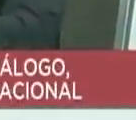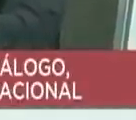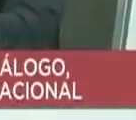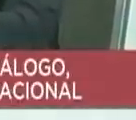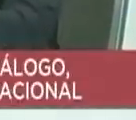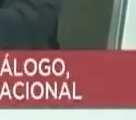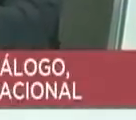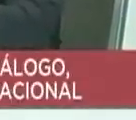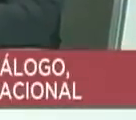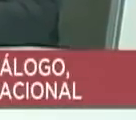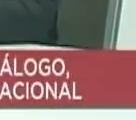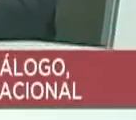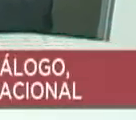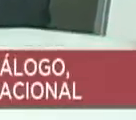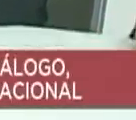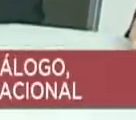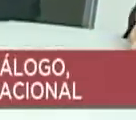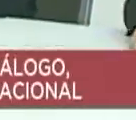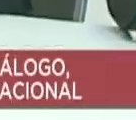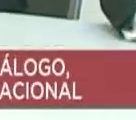tardes,